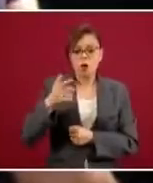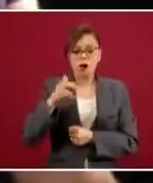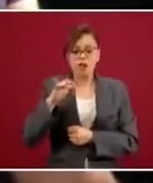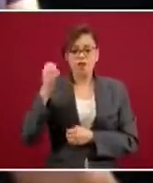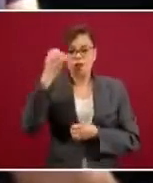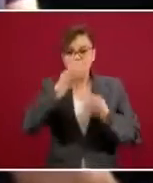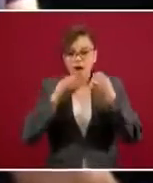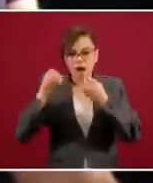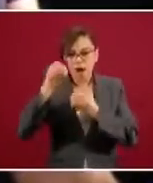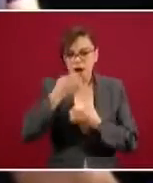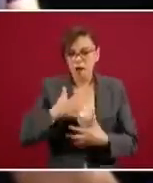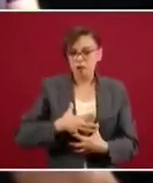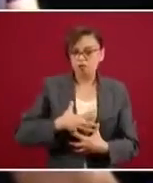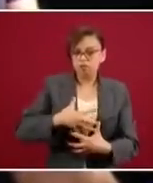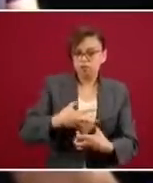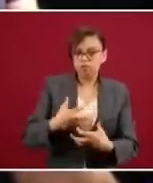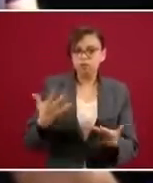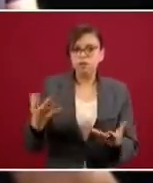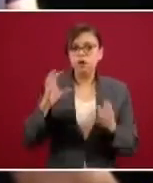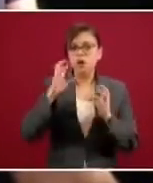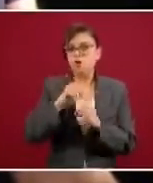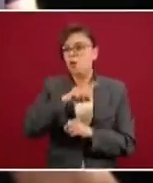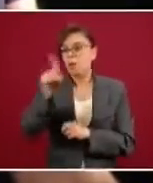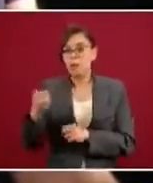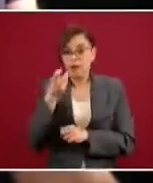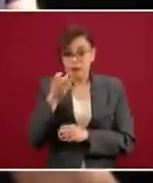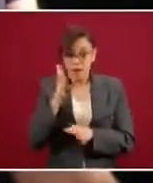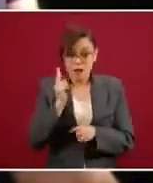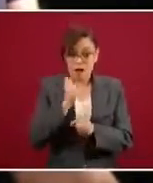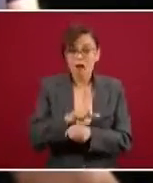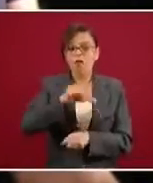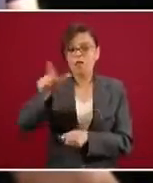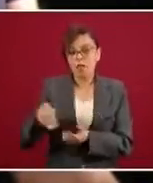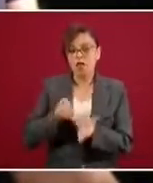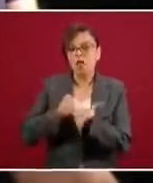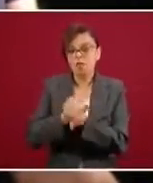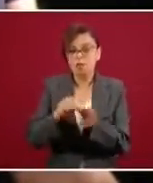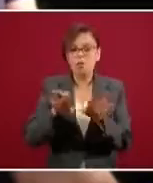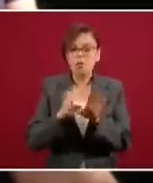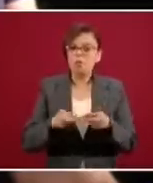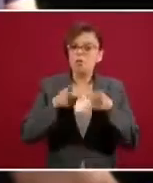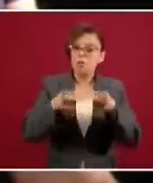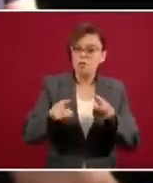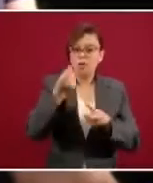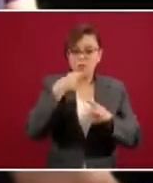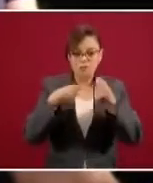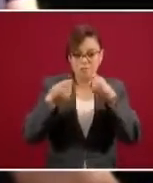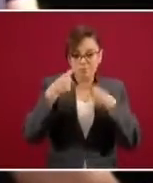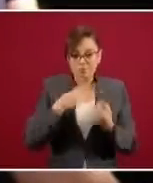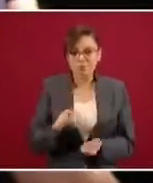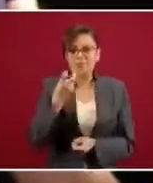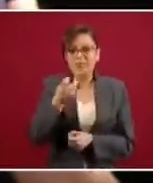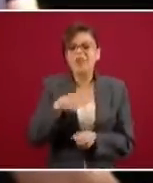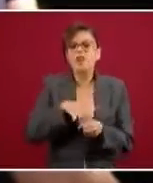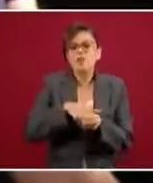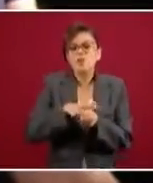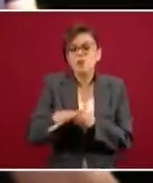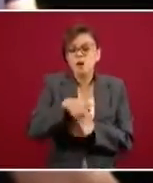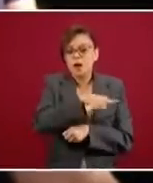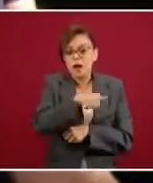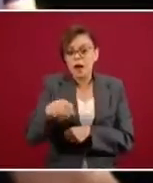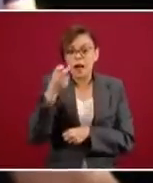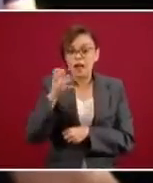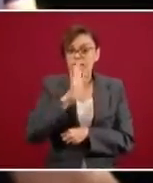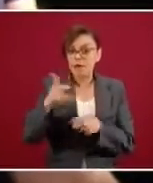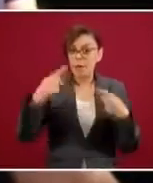un comité define qué medicamento se aplica, algunos antivirales. ¿Cuál es el protocolo cuando alguien ya empieza a estar en esa